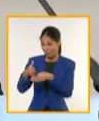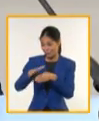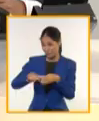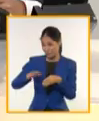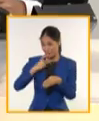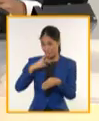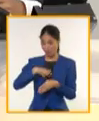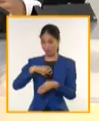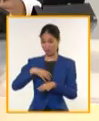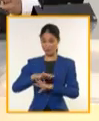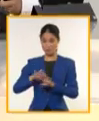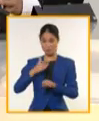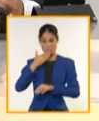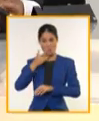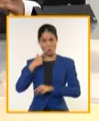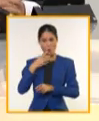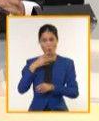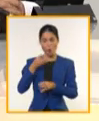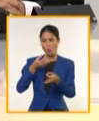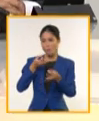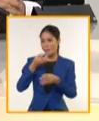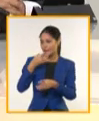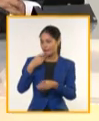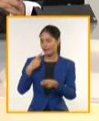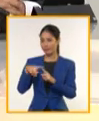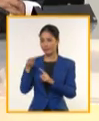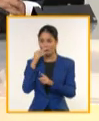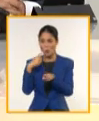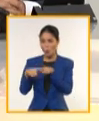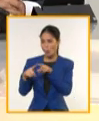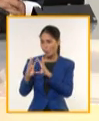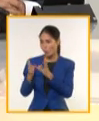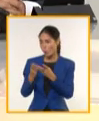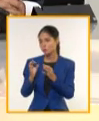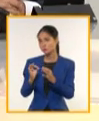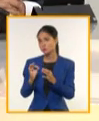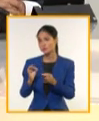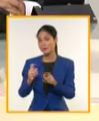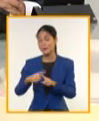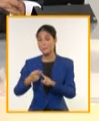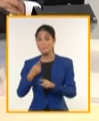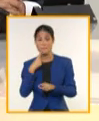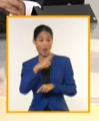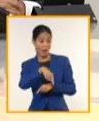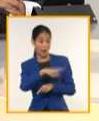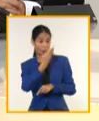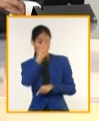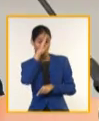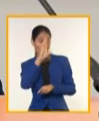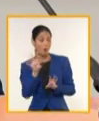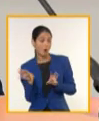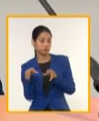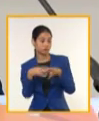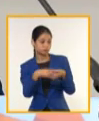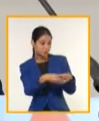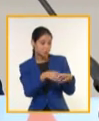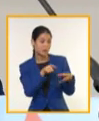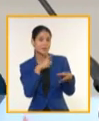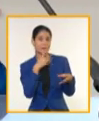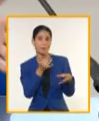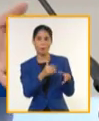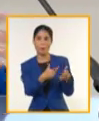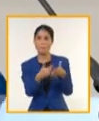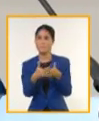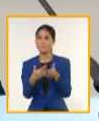los que mejor se ha concretado ya la inversión cubana en China. Y tenemos que recordar que es precisamente